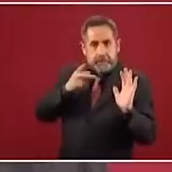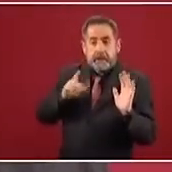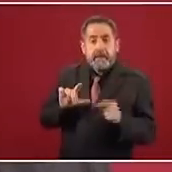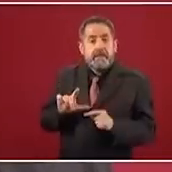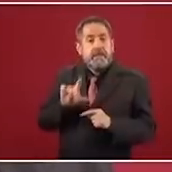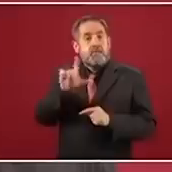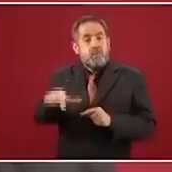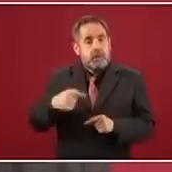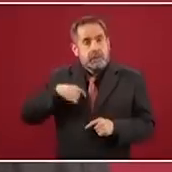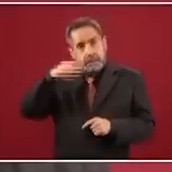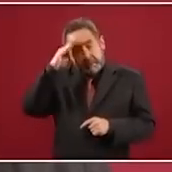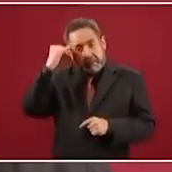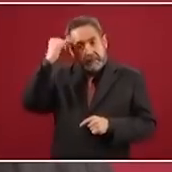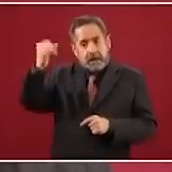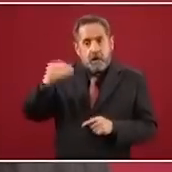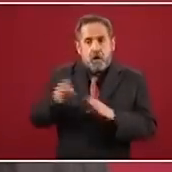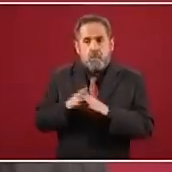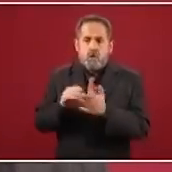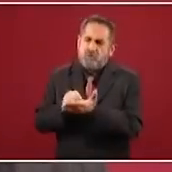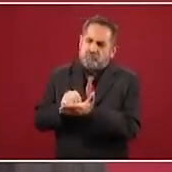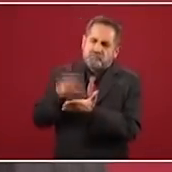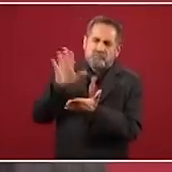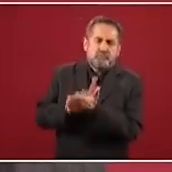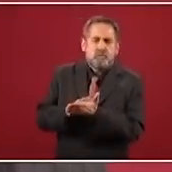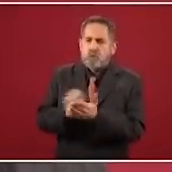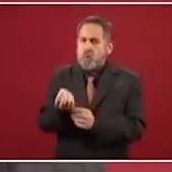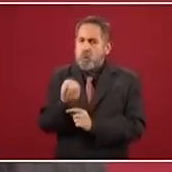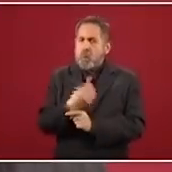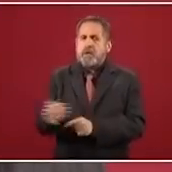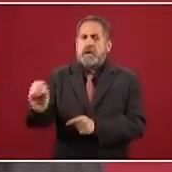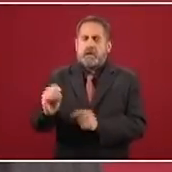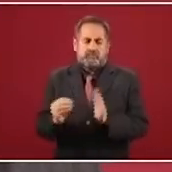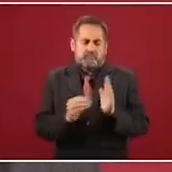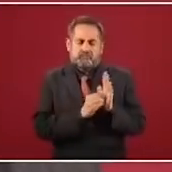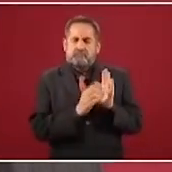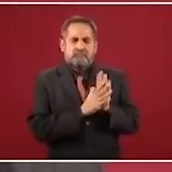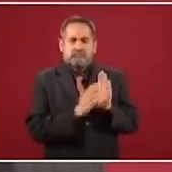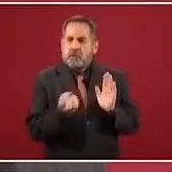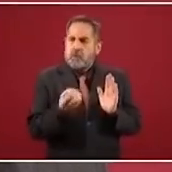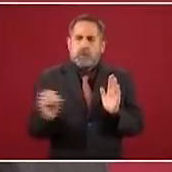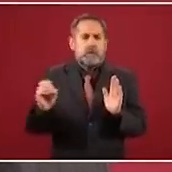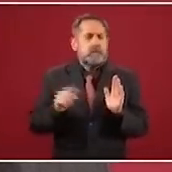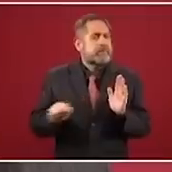sea de aplicación obligatoria y sobre todo